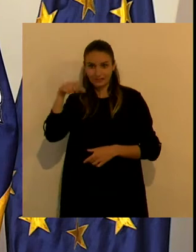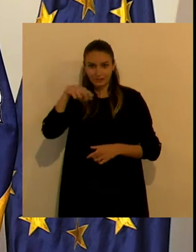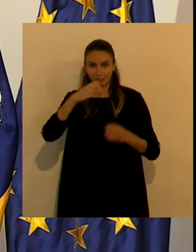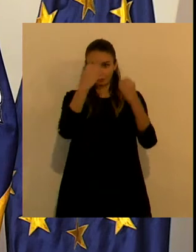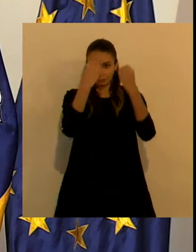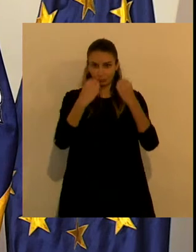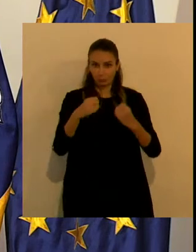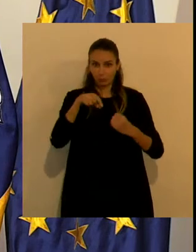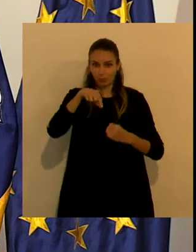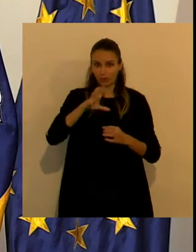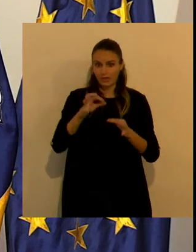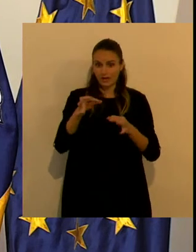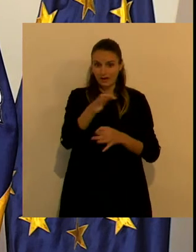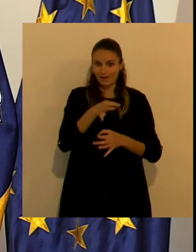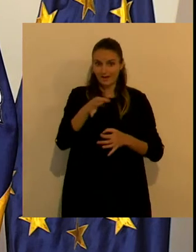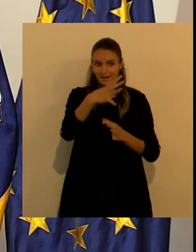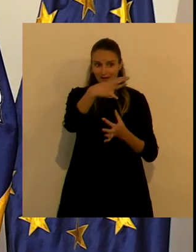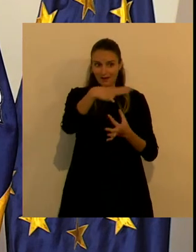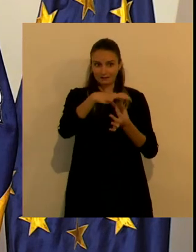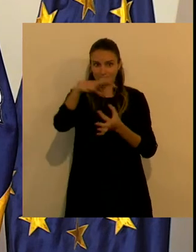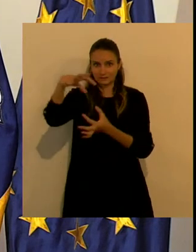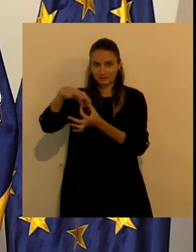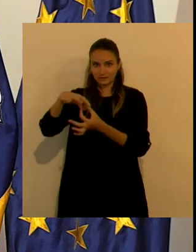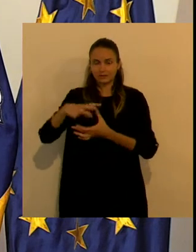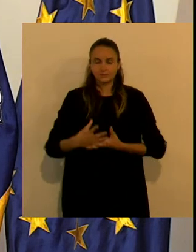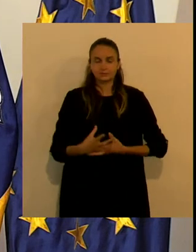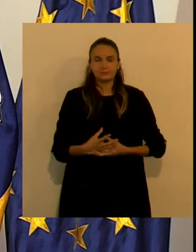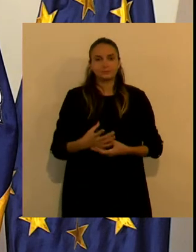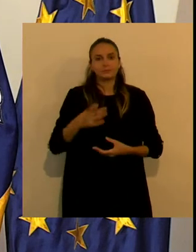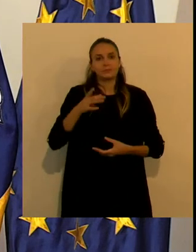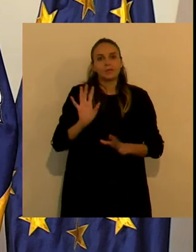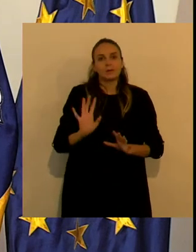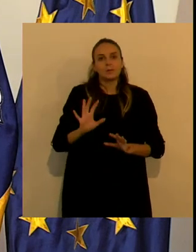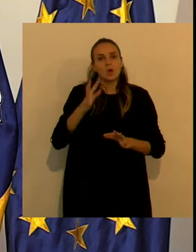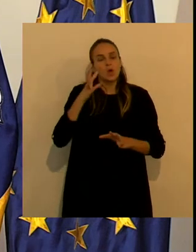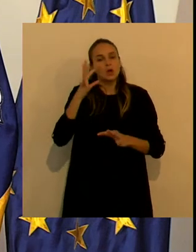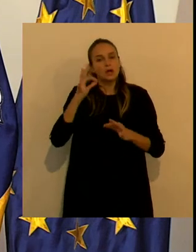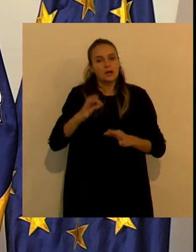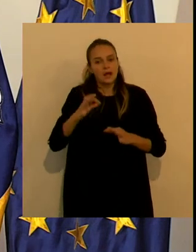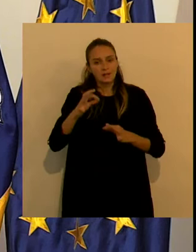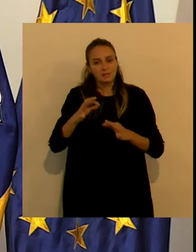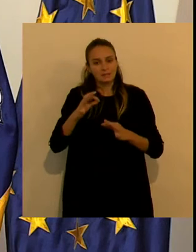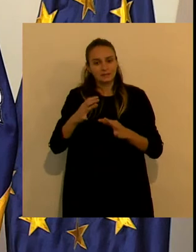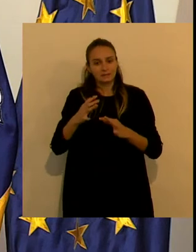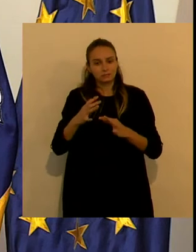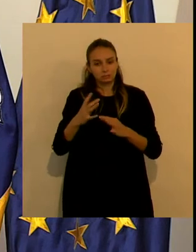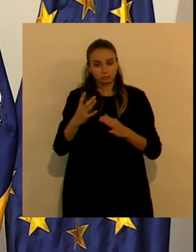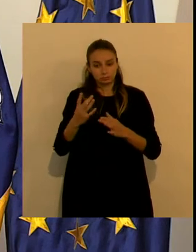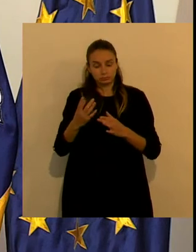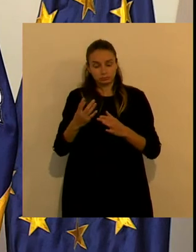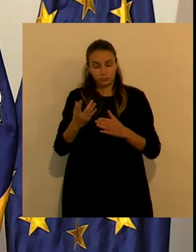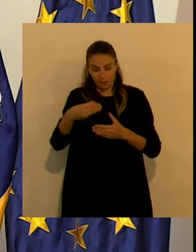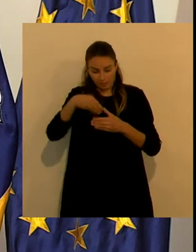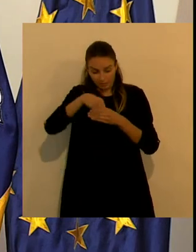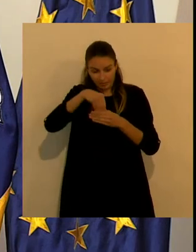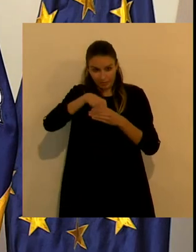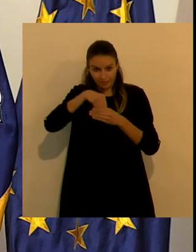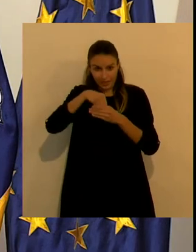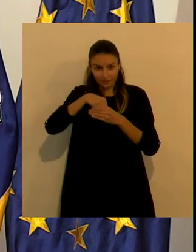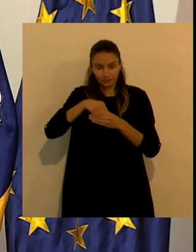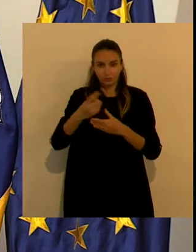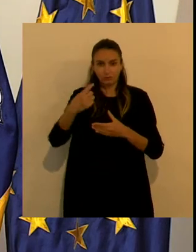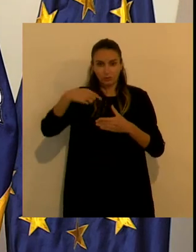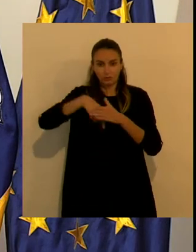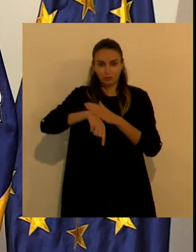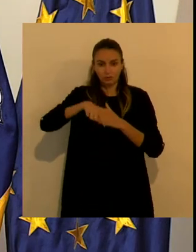isla. Pero el hecho es que lo que hay detrás es un mensaje de la ciudadanía de